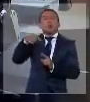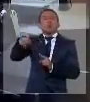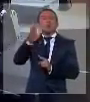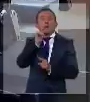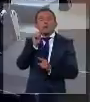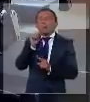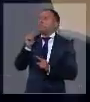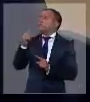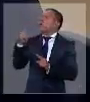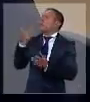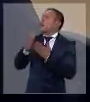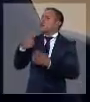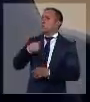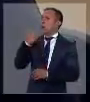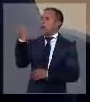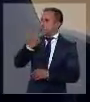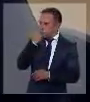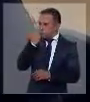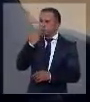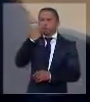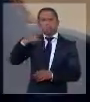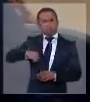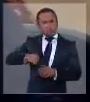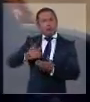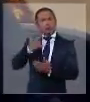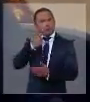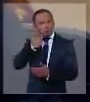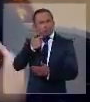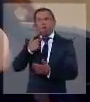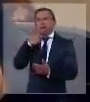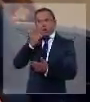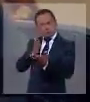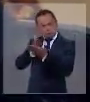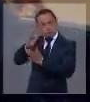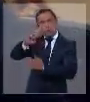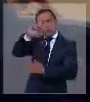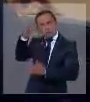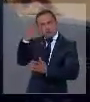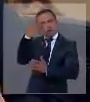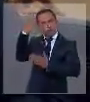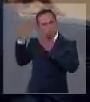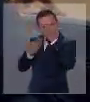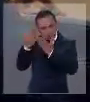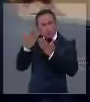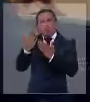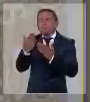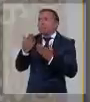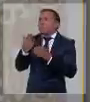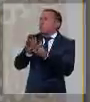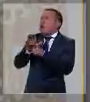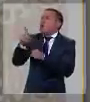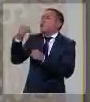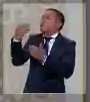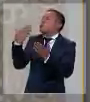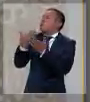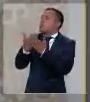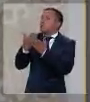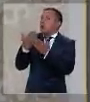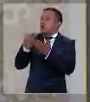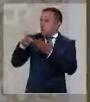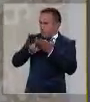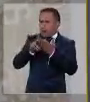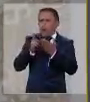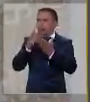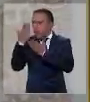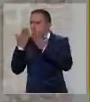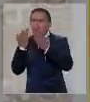yo, que buscan prepararse en el nivel superior, tengan la oportunidad de estudiar e incluso de trabajar a la vez? La educación a distancia. Hoy